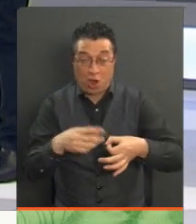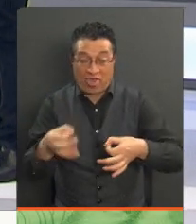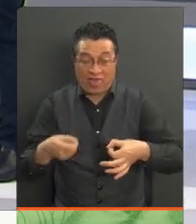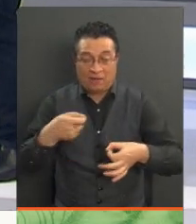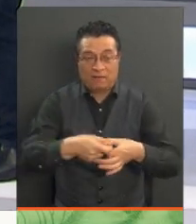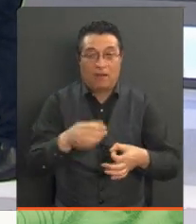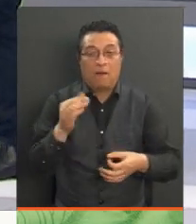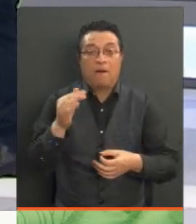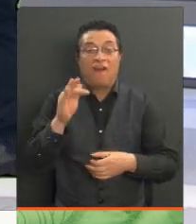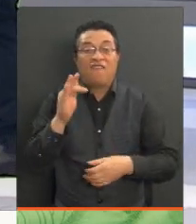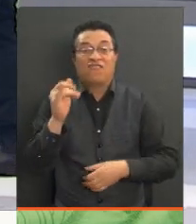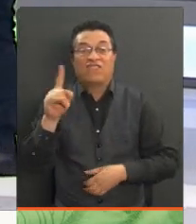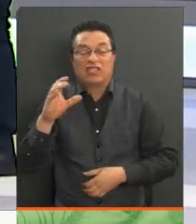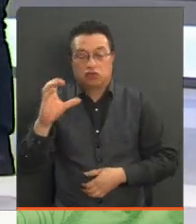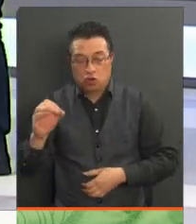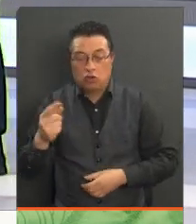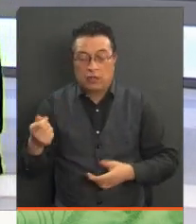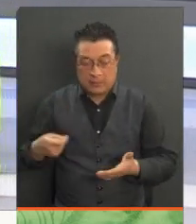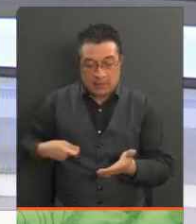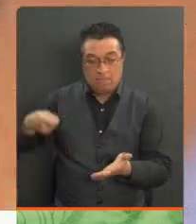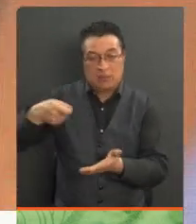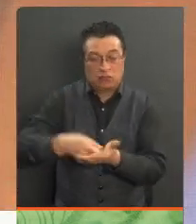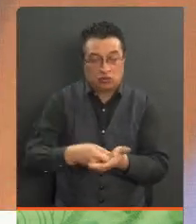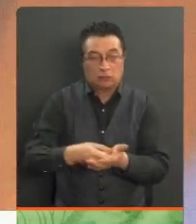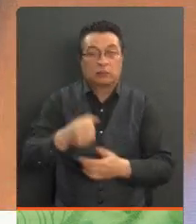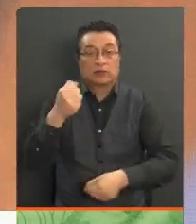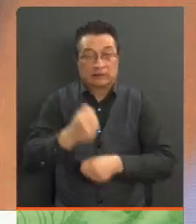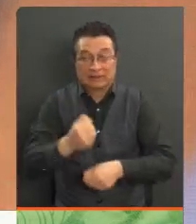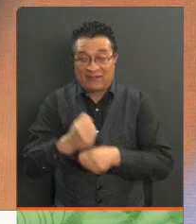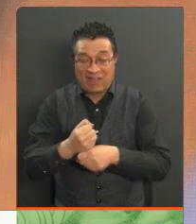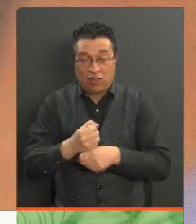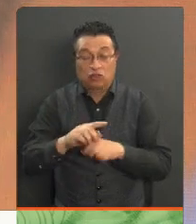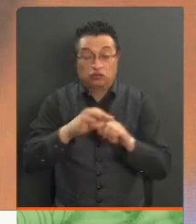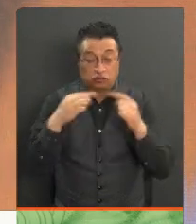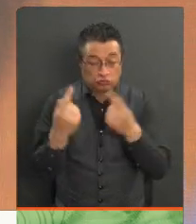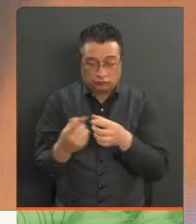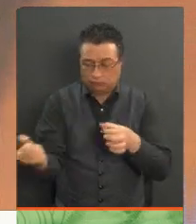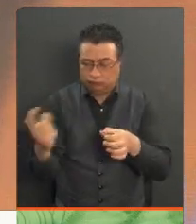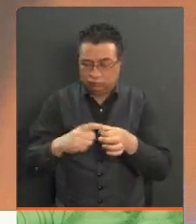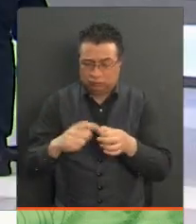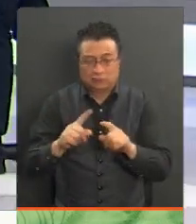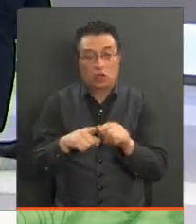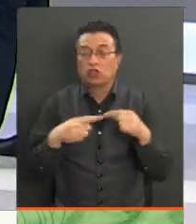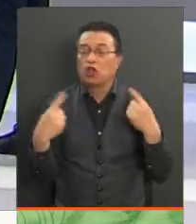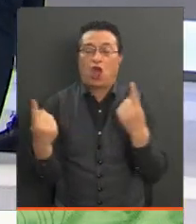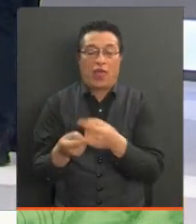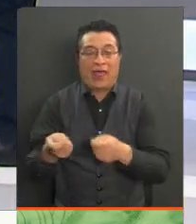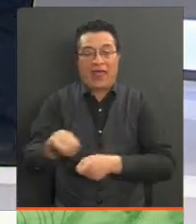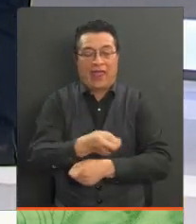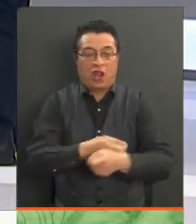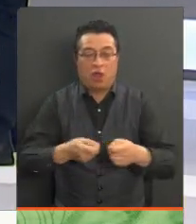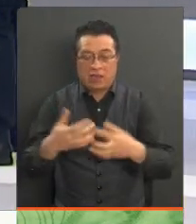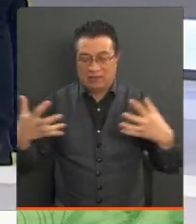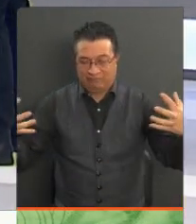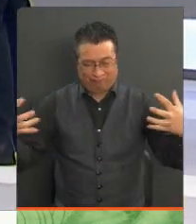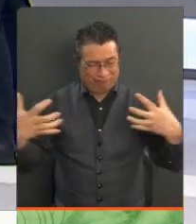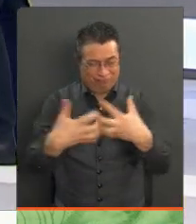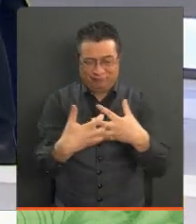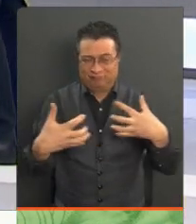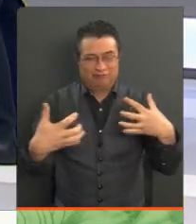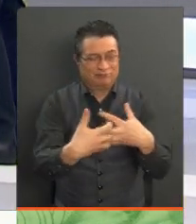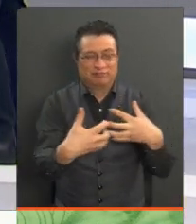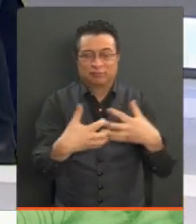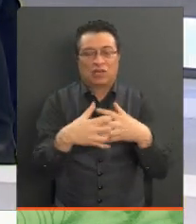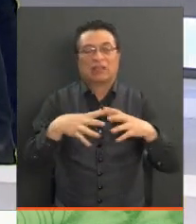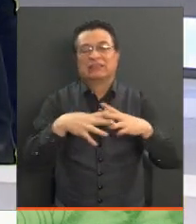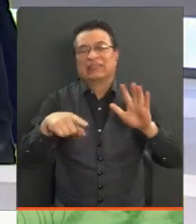fiscal, la inversión, los puestos de trabajo y, en general, a toda la economía, porque es una mezcla muy, muy